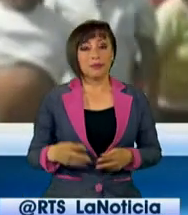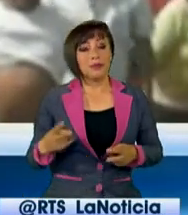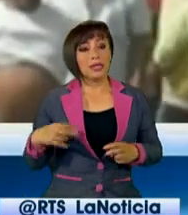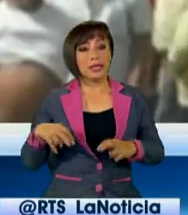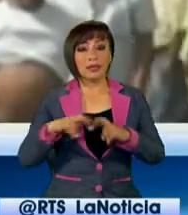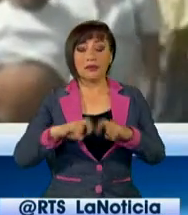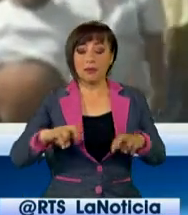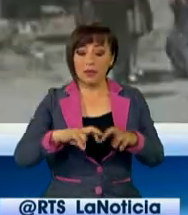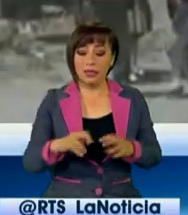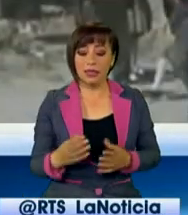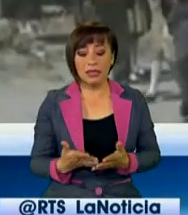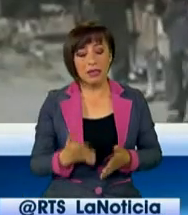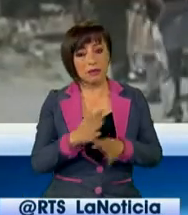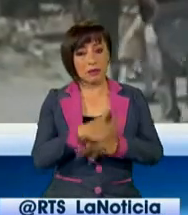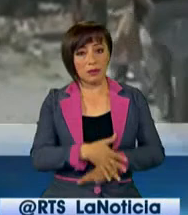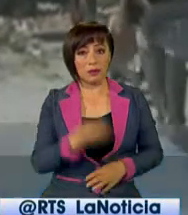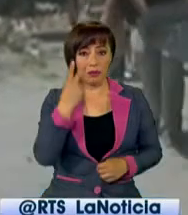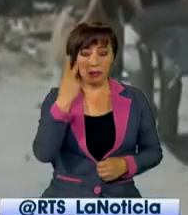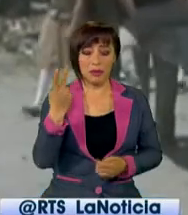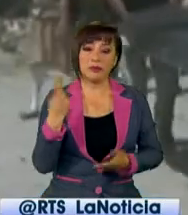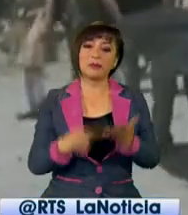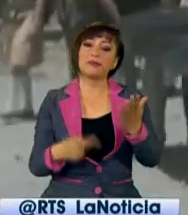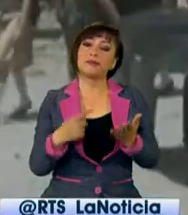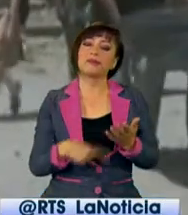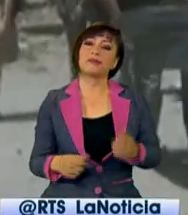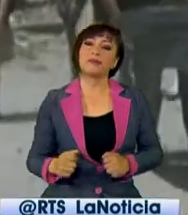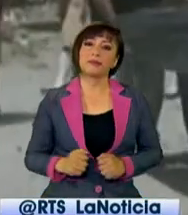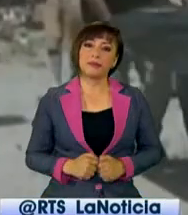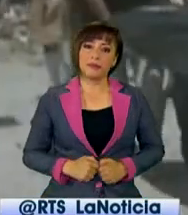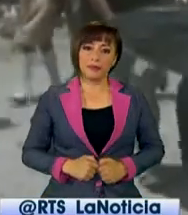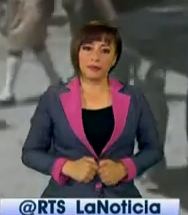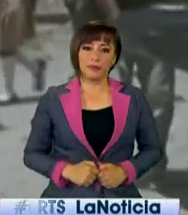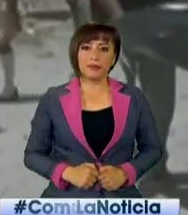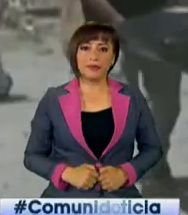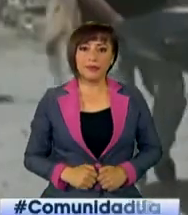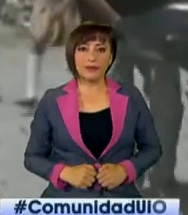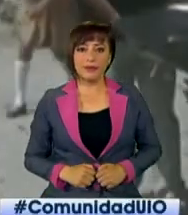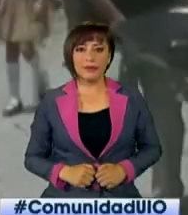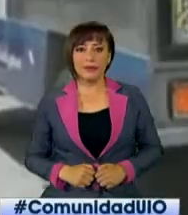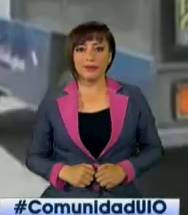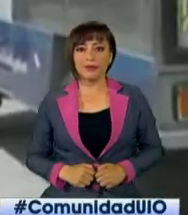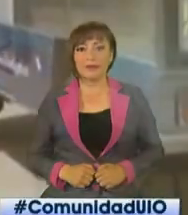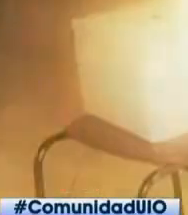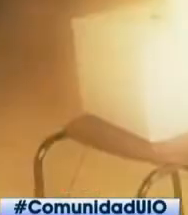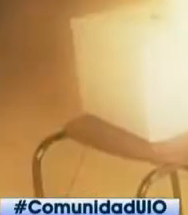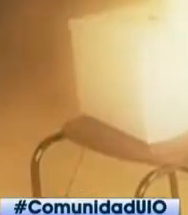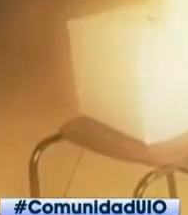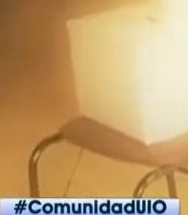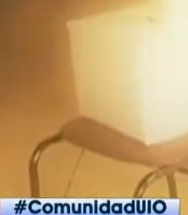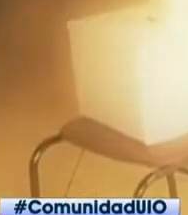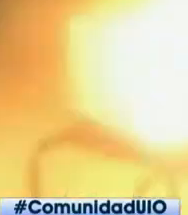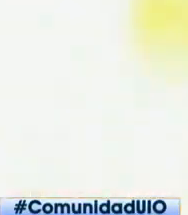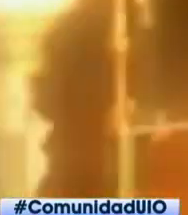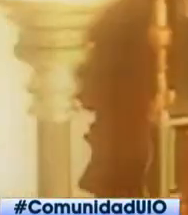darle cristiana sepultura. En Catamayo, provincia de Loja, informó Marcela Constante.